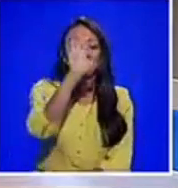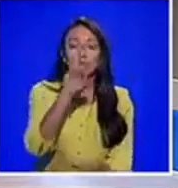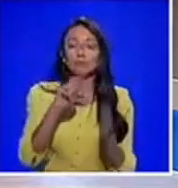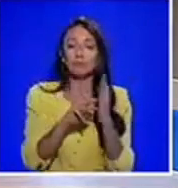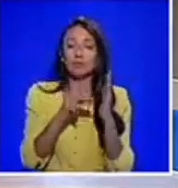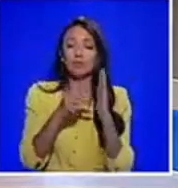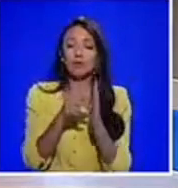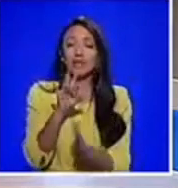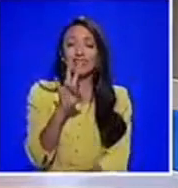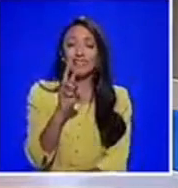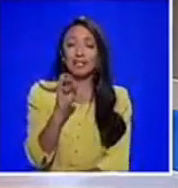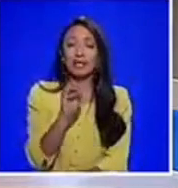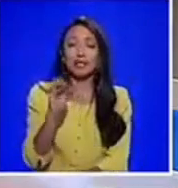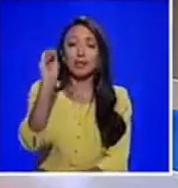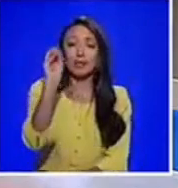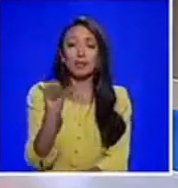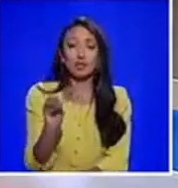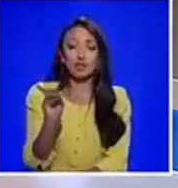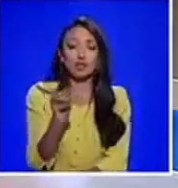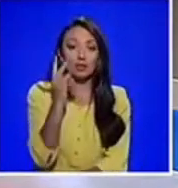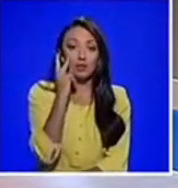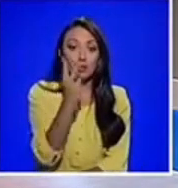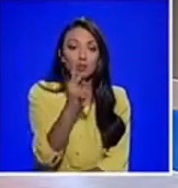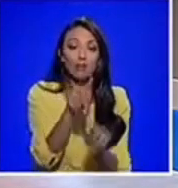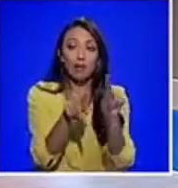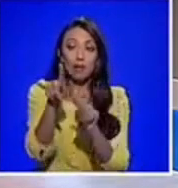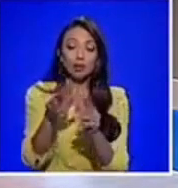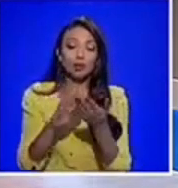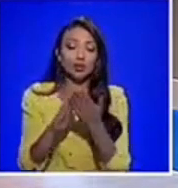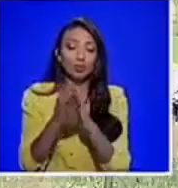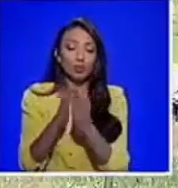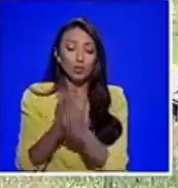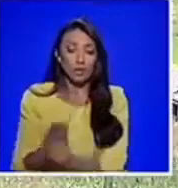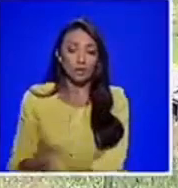casos. Andrea Báez recorrió varias comunidades rurales.